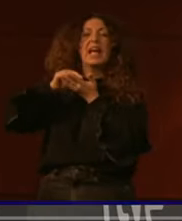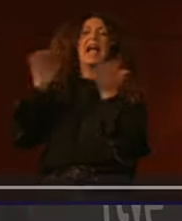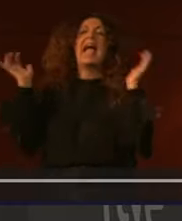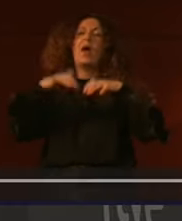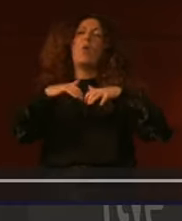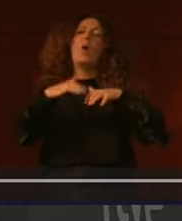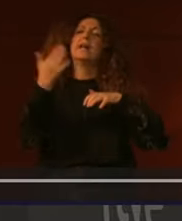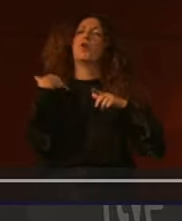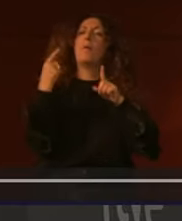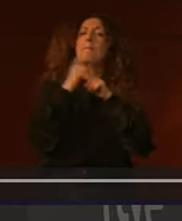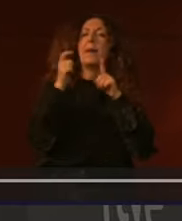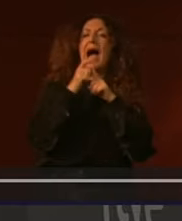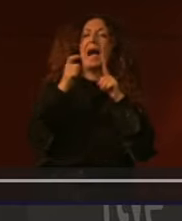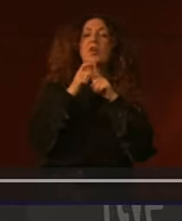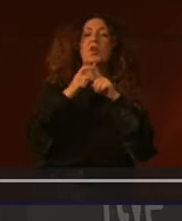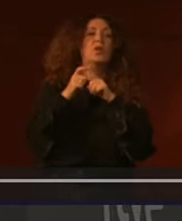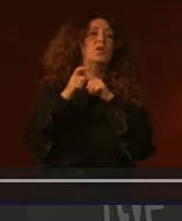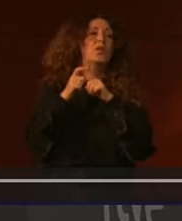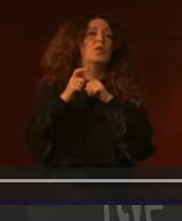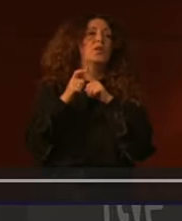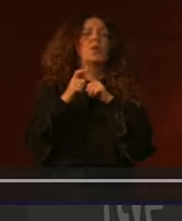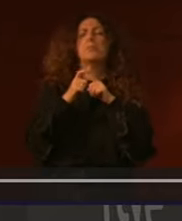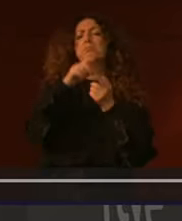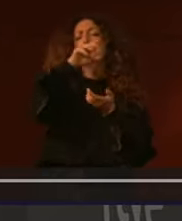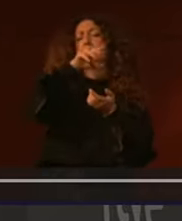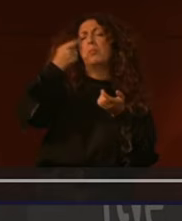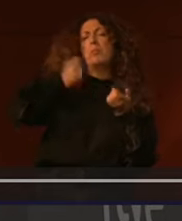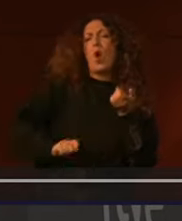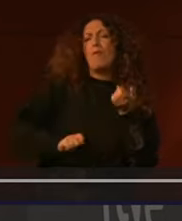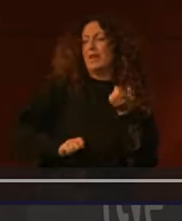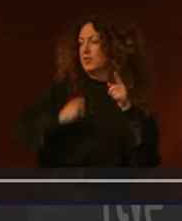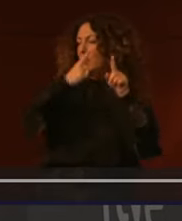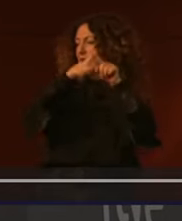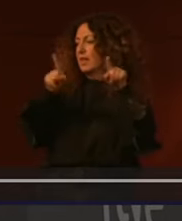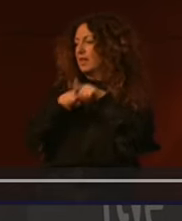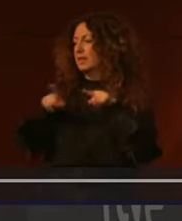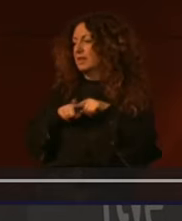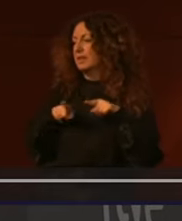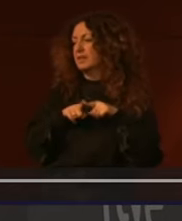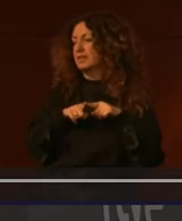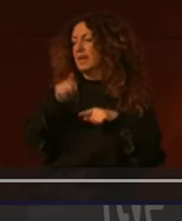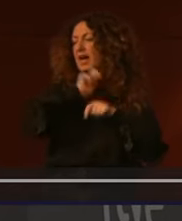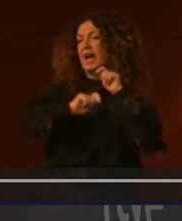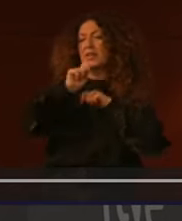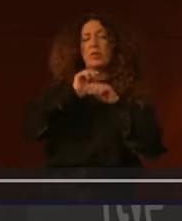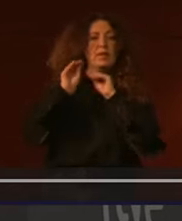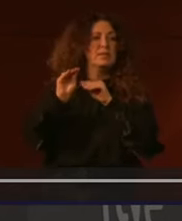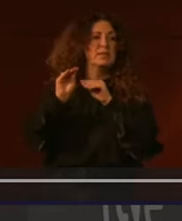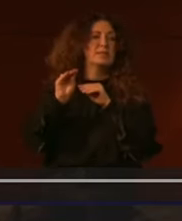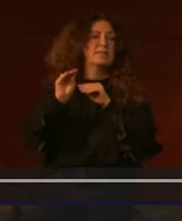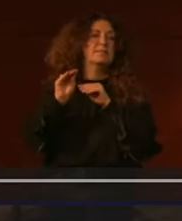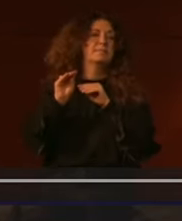mayo con Teledetodos y Asicom, con distintos profesionales del Estado. Hay una ley de participación